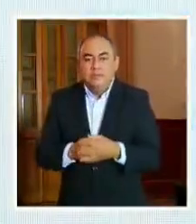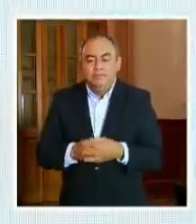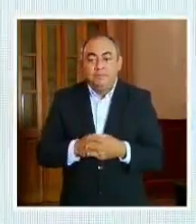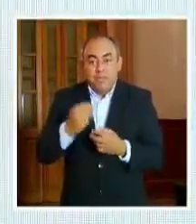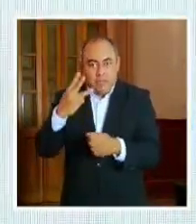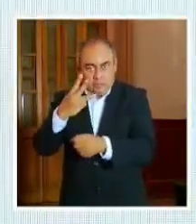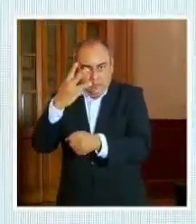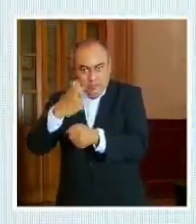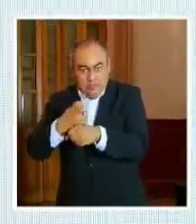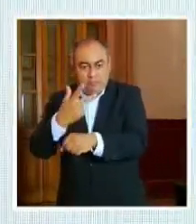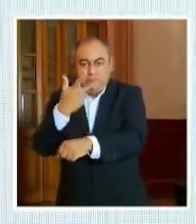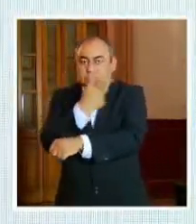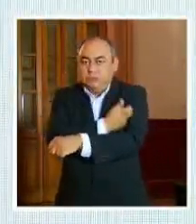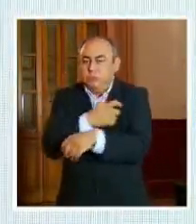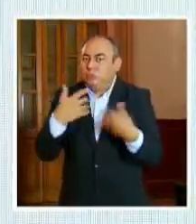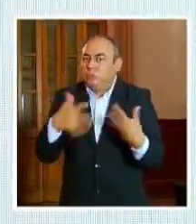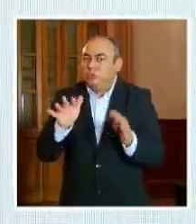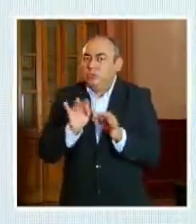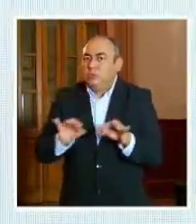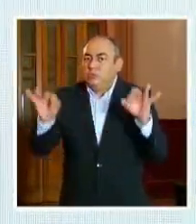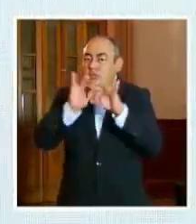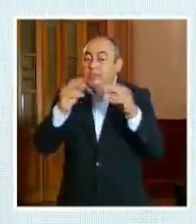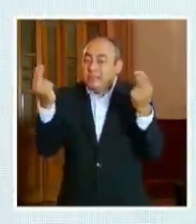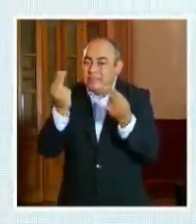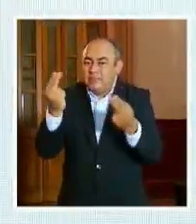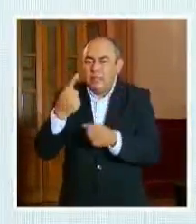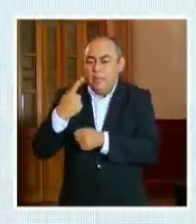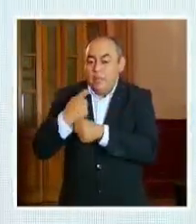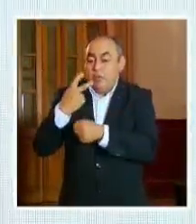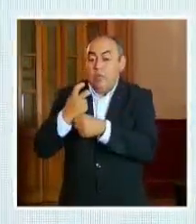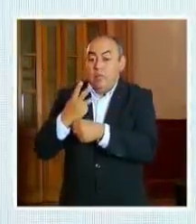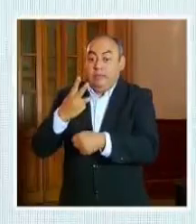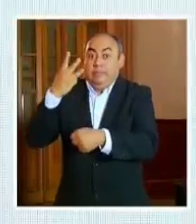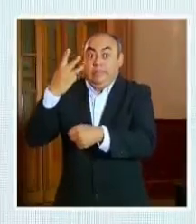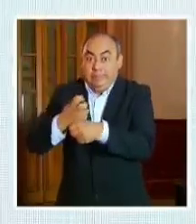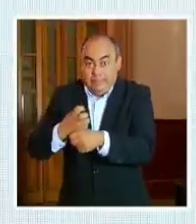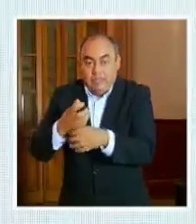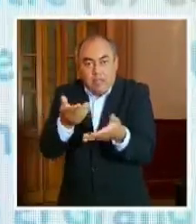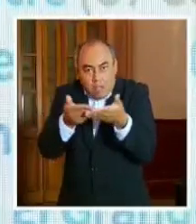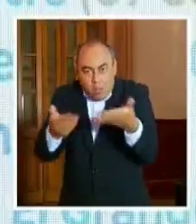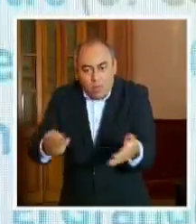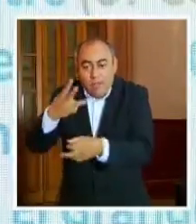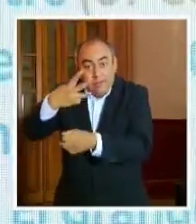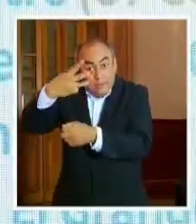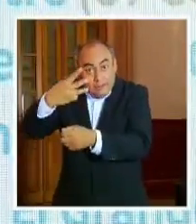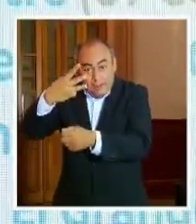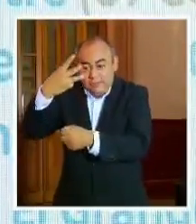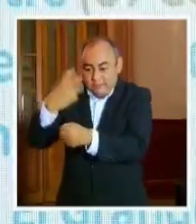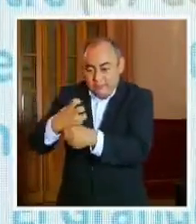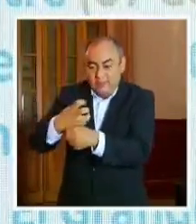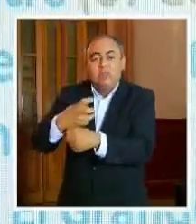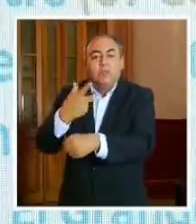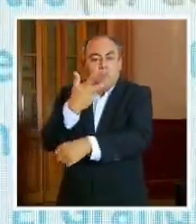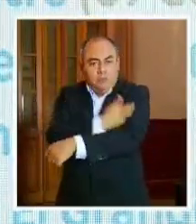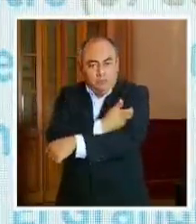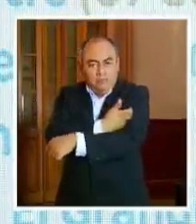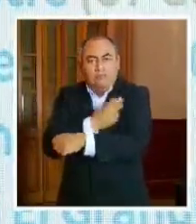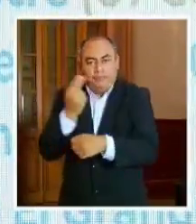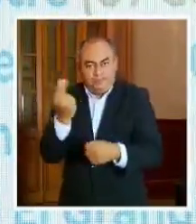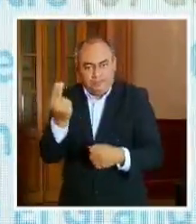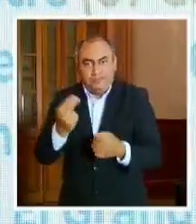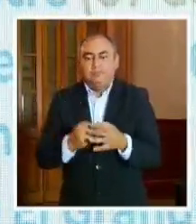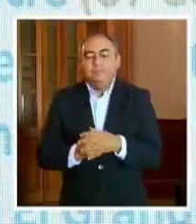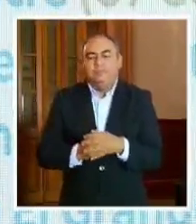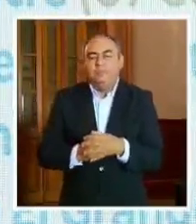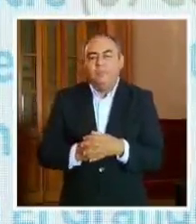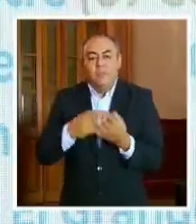es muy importante, el esquema completo hoy es de 3 dosis y esta semana lo